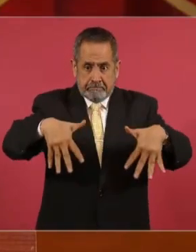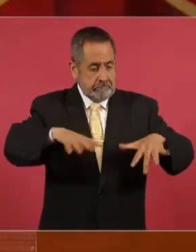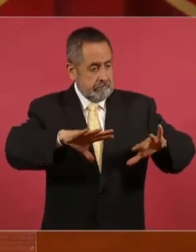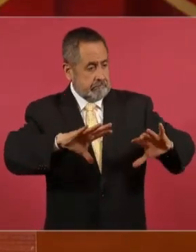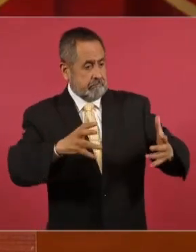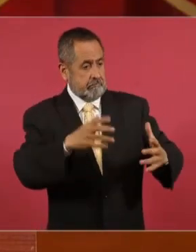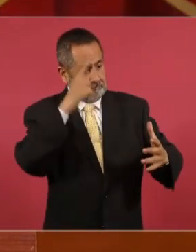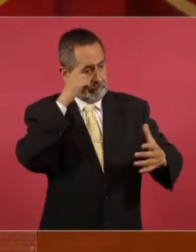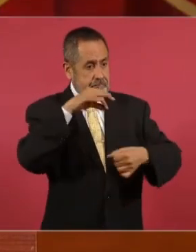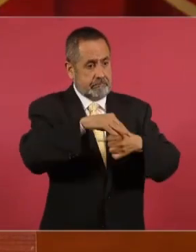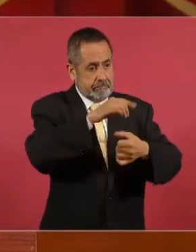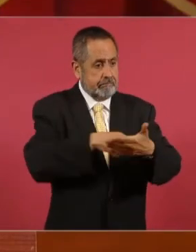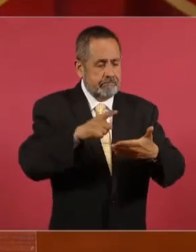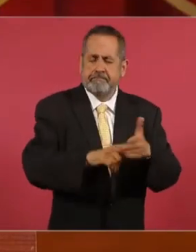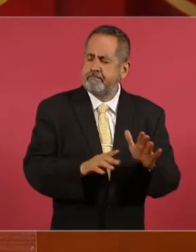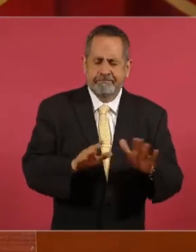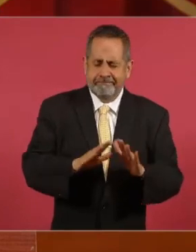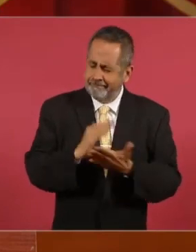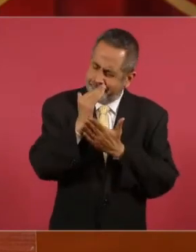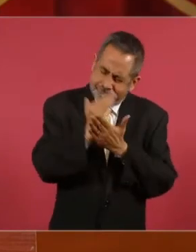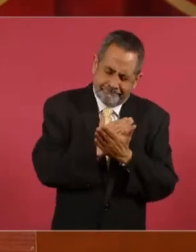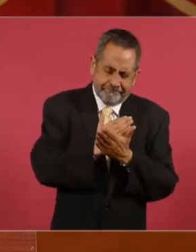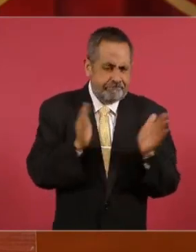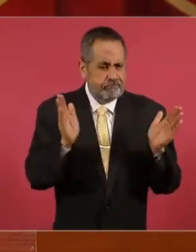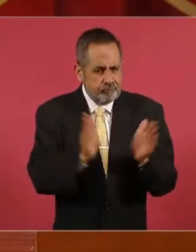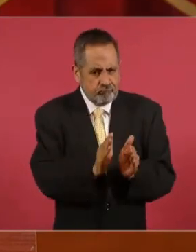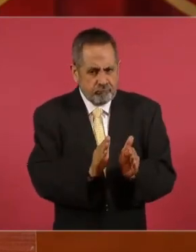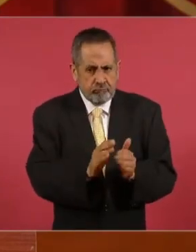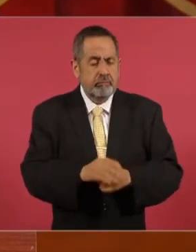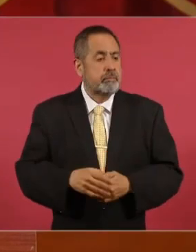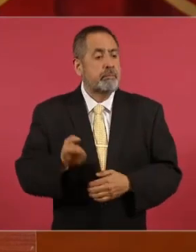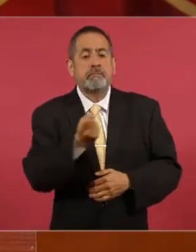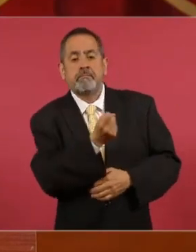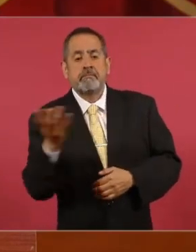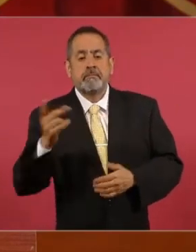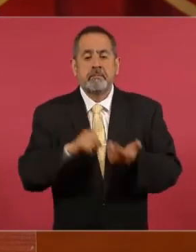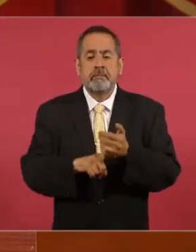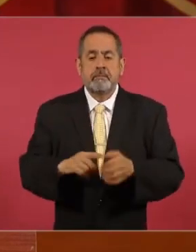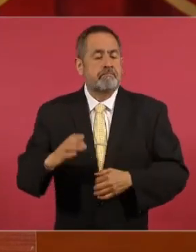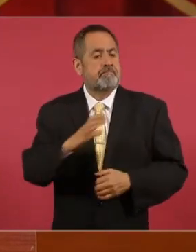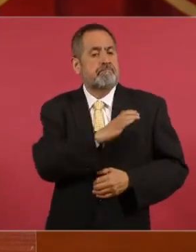electorales y eliminar las candidaturas